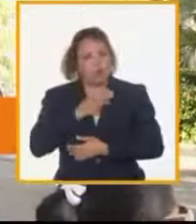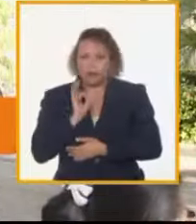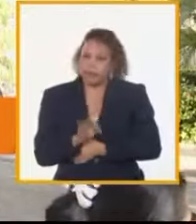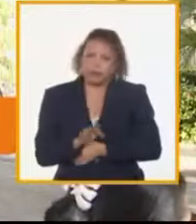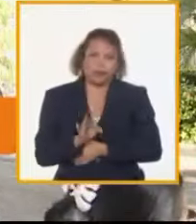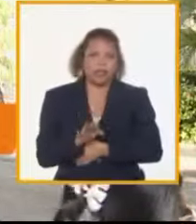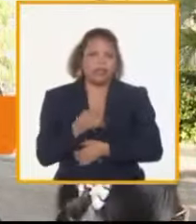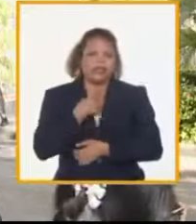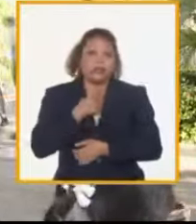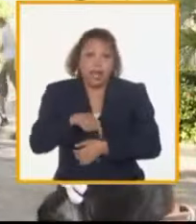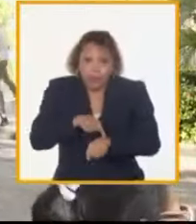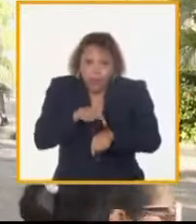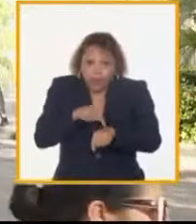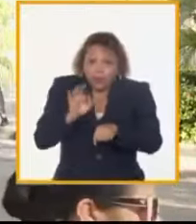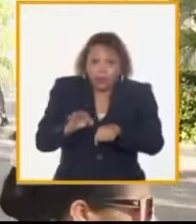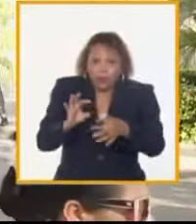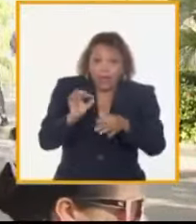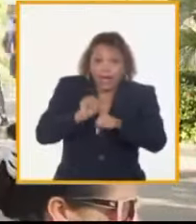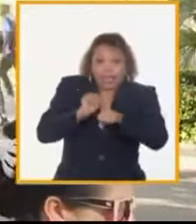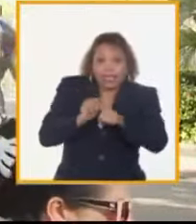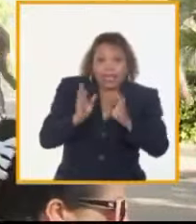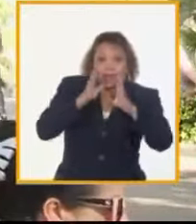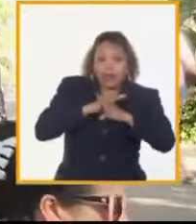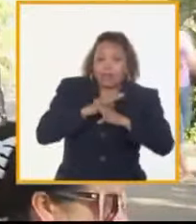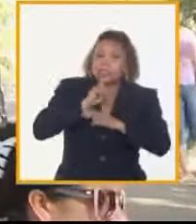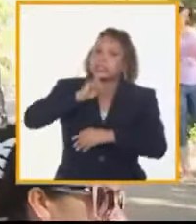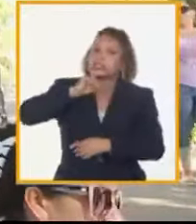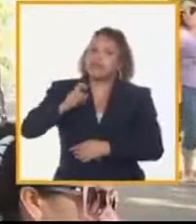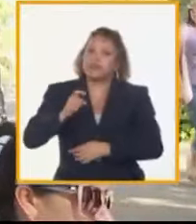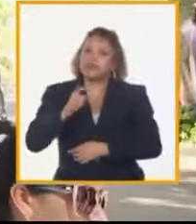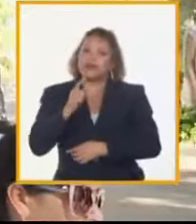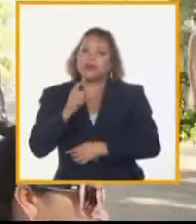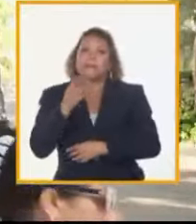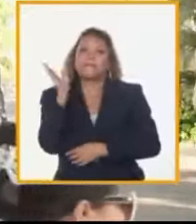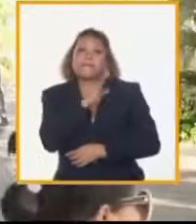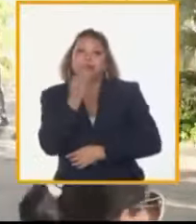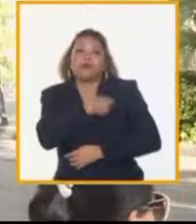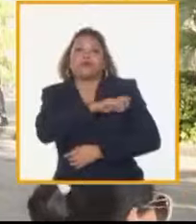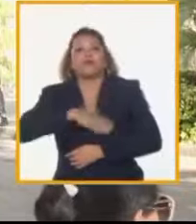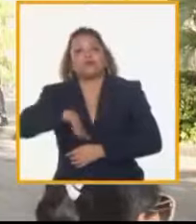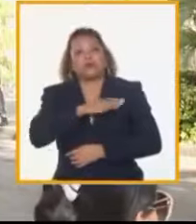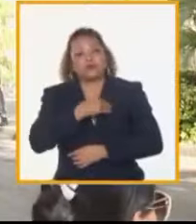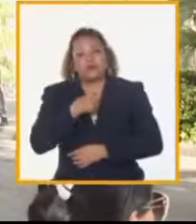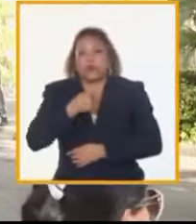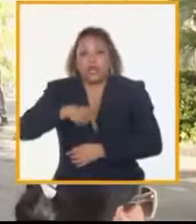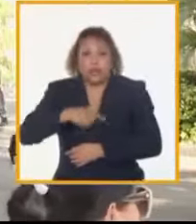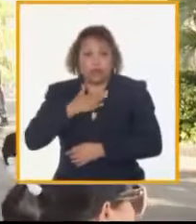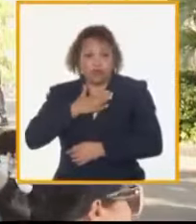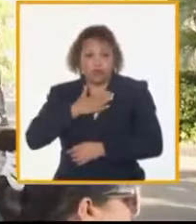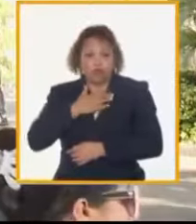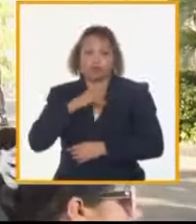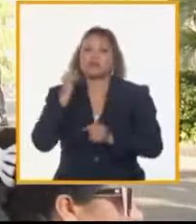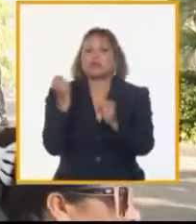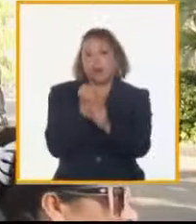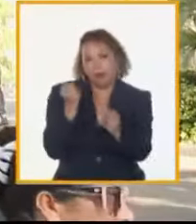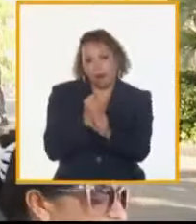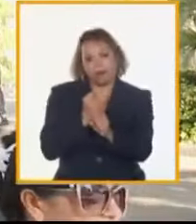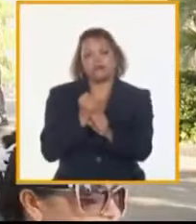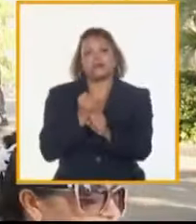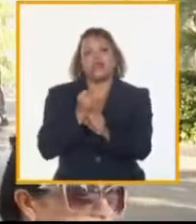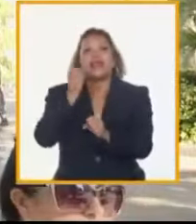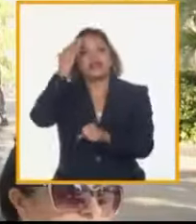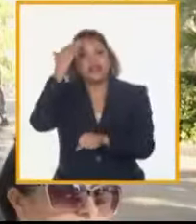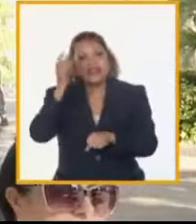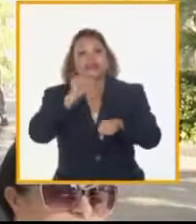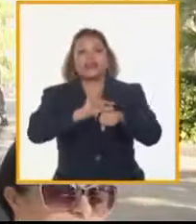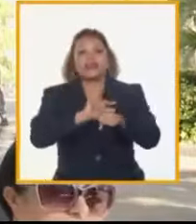si no es por las gacelas, la población no se mueve. Es lo que está garantizando movimiento. Yo trabajo y gracias a las gacelas